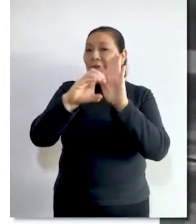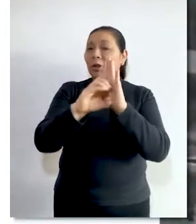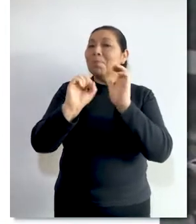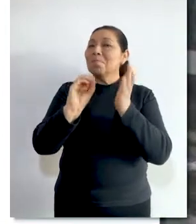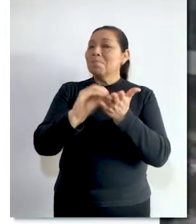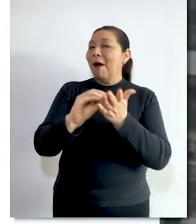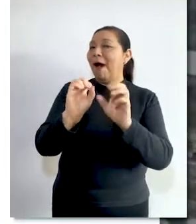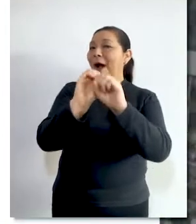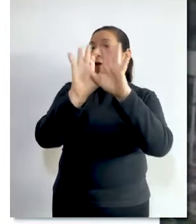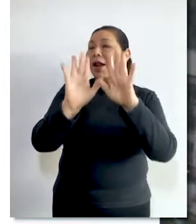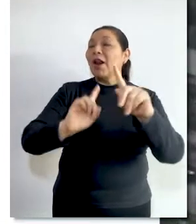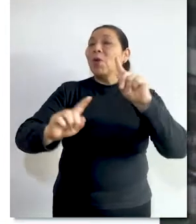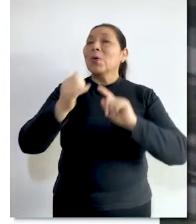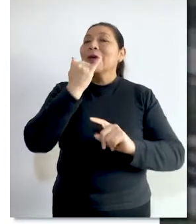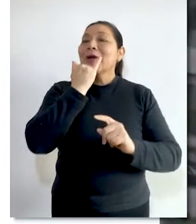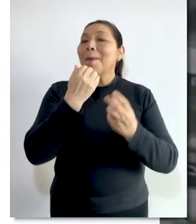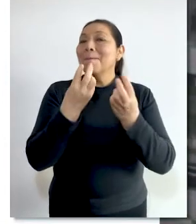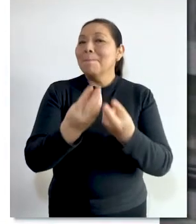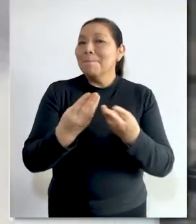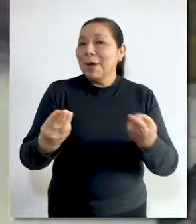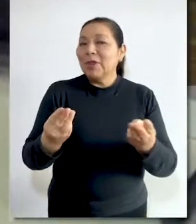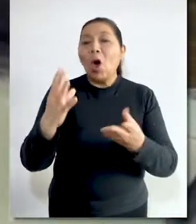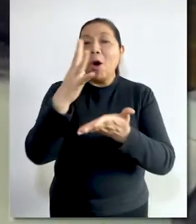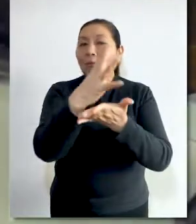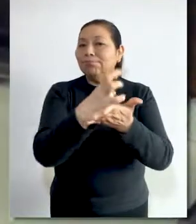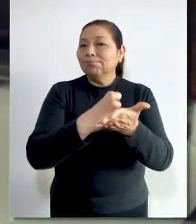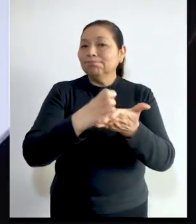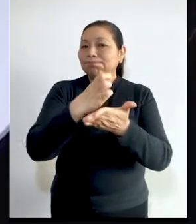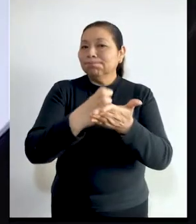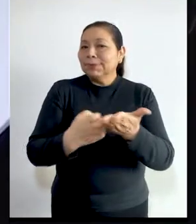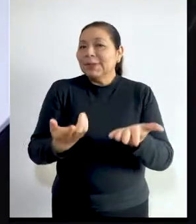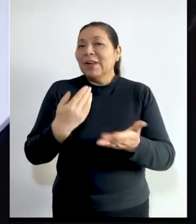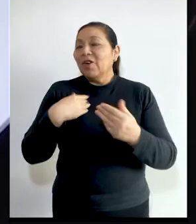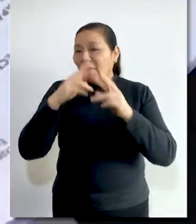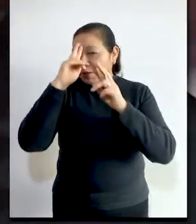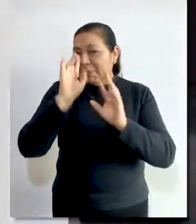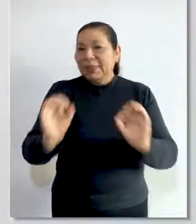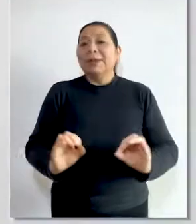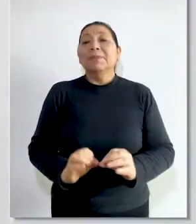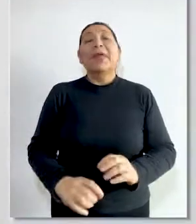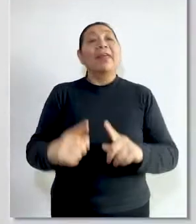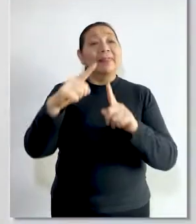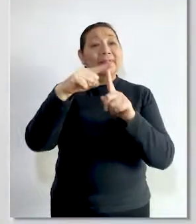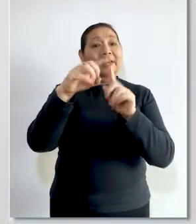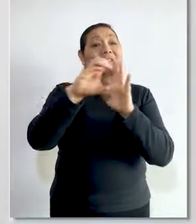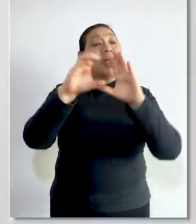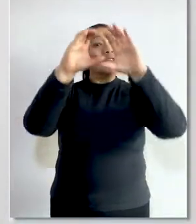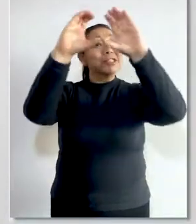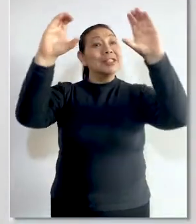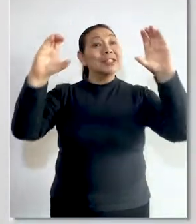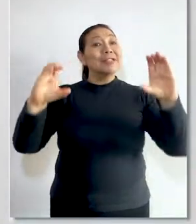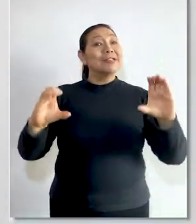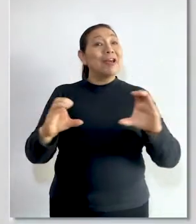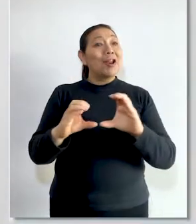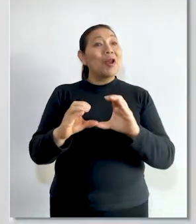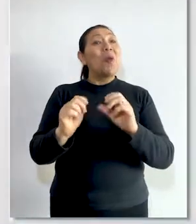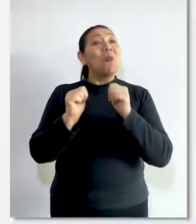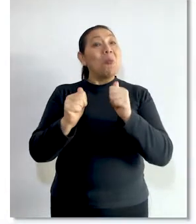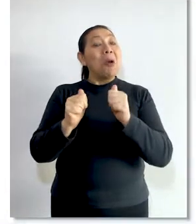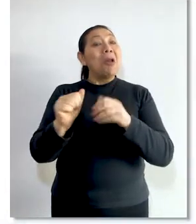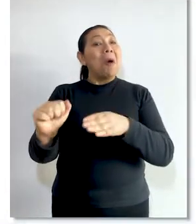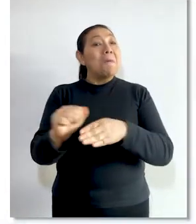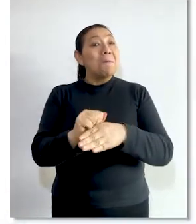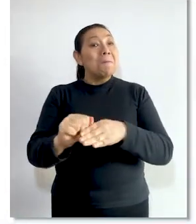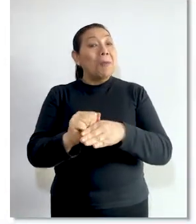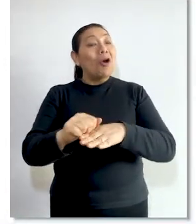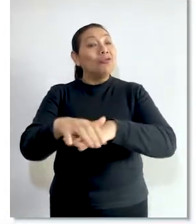puede aclararse si hay algún error material u omisión en que se hubiese incurrido que se recibe certificados que reconocen buenas